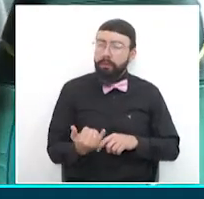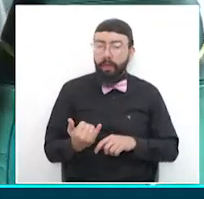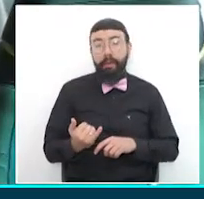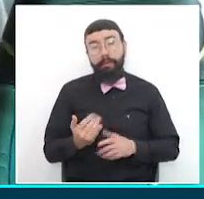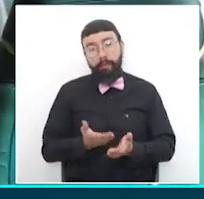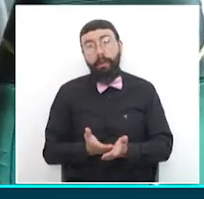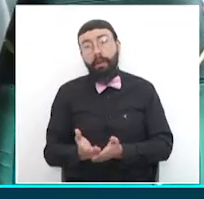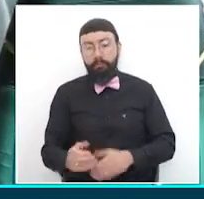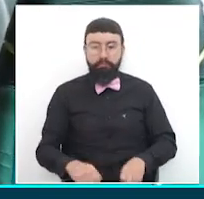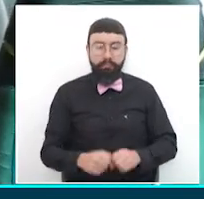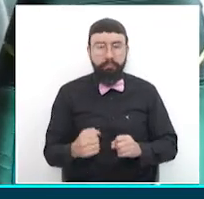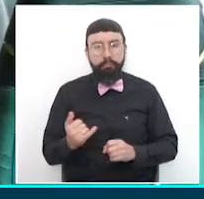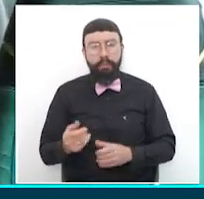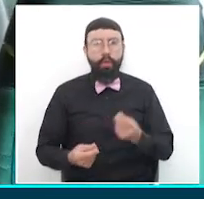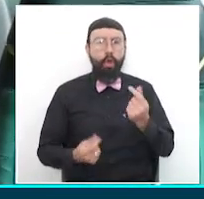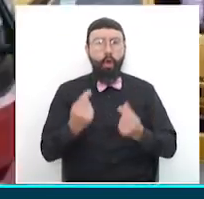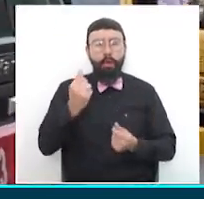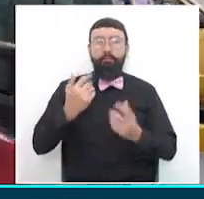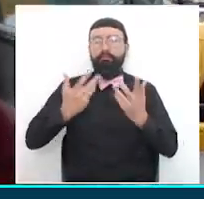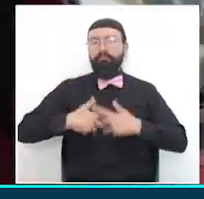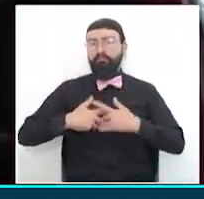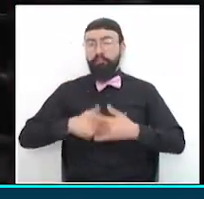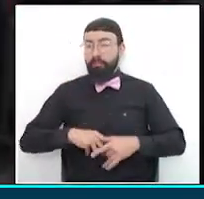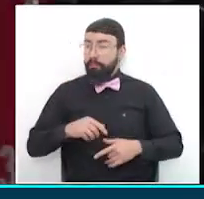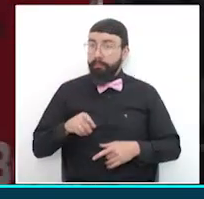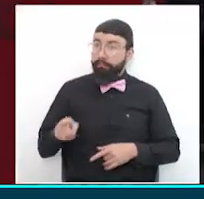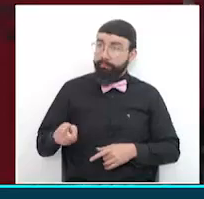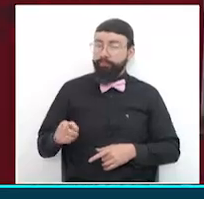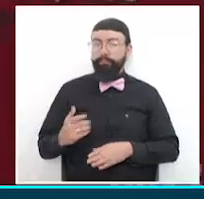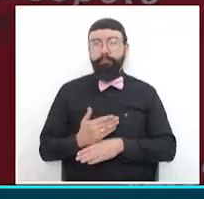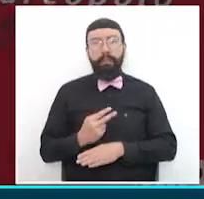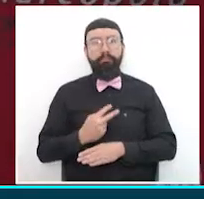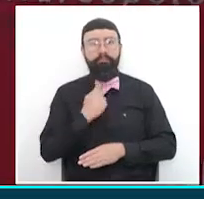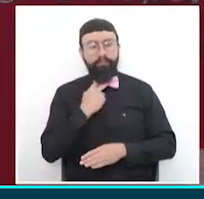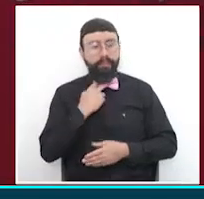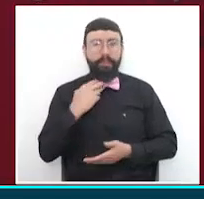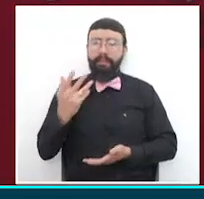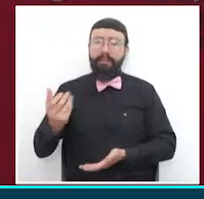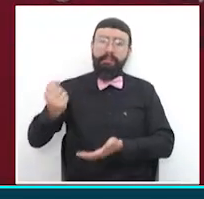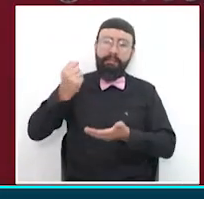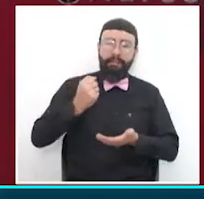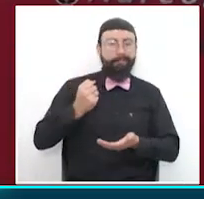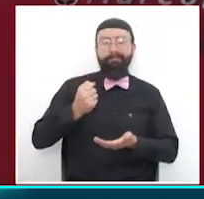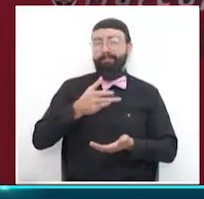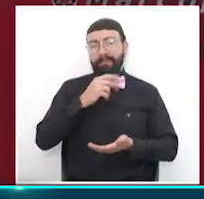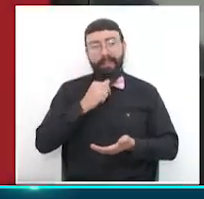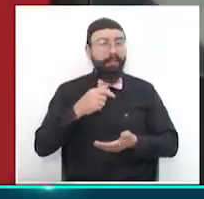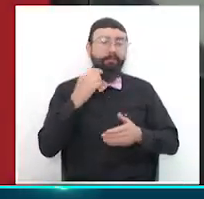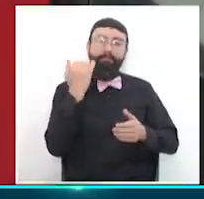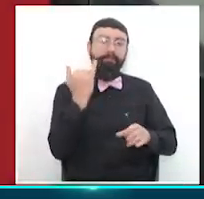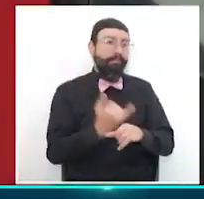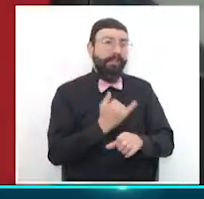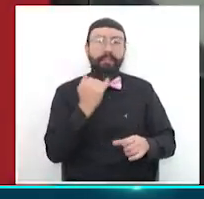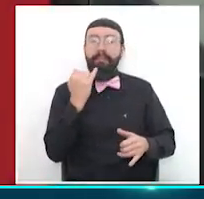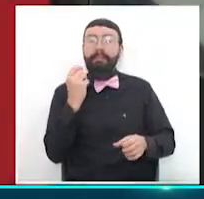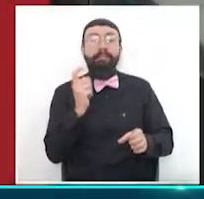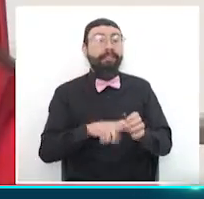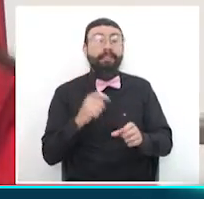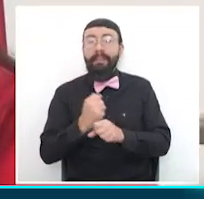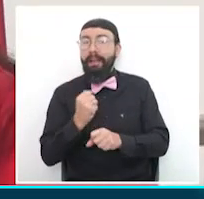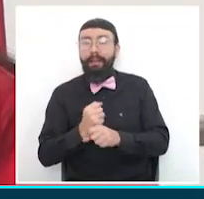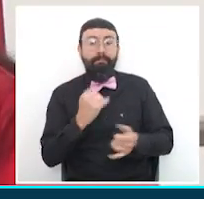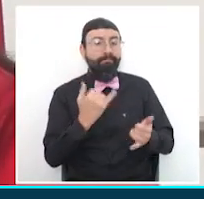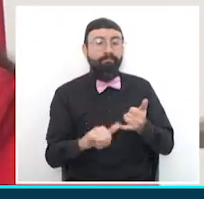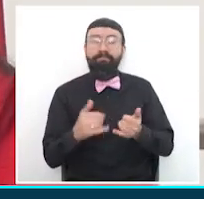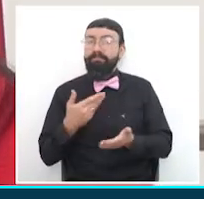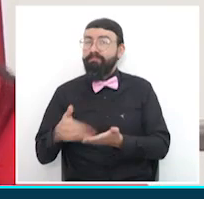a la economía de las empresas. Incluso una de ellas ha tenido que recurrir a la terminación de contratos para continuar sosteniéndose financieramente.